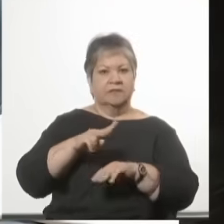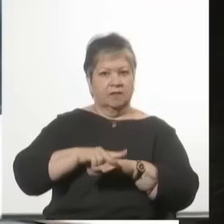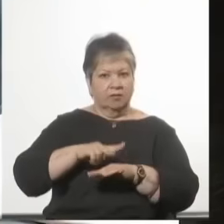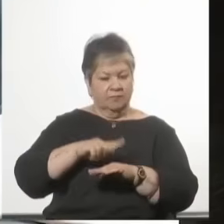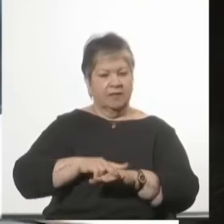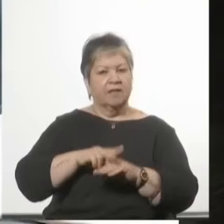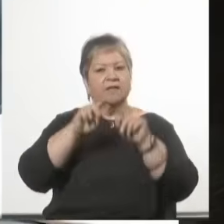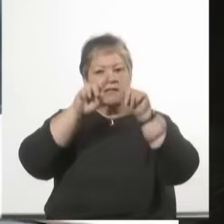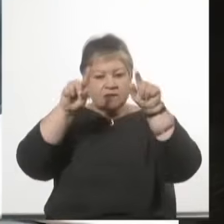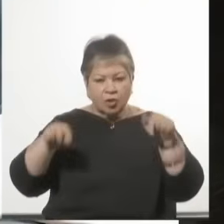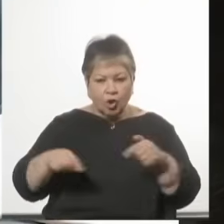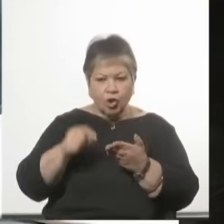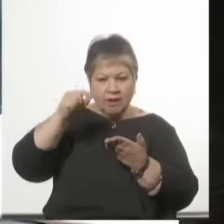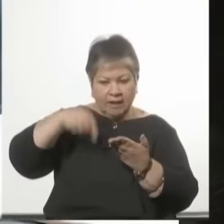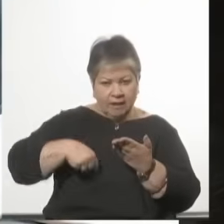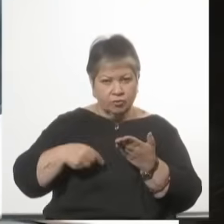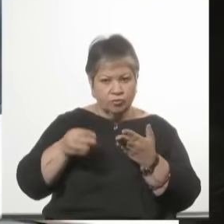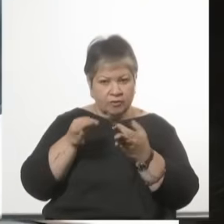en el contrato.